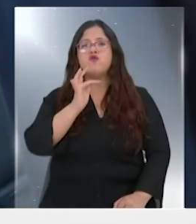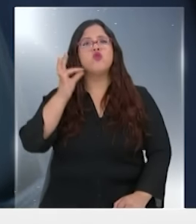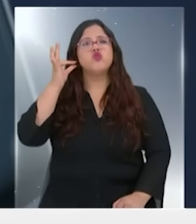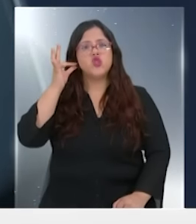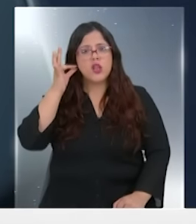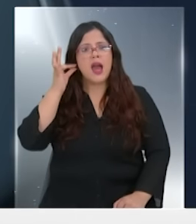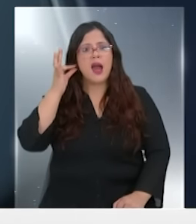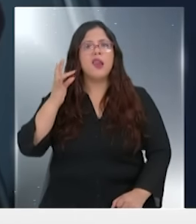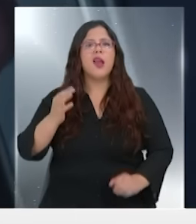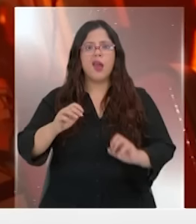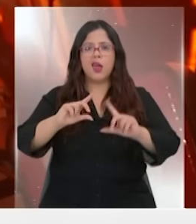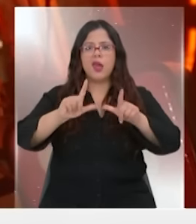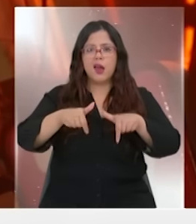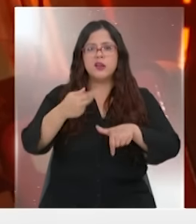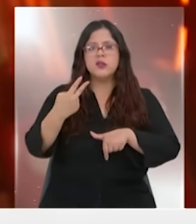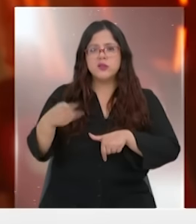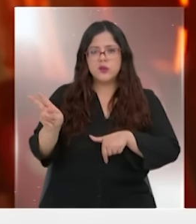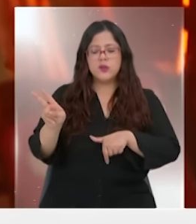su repartición.